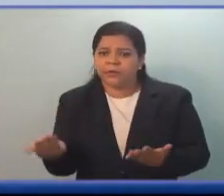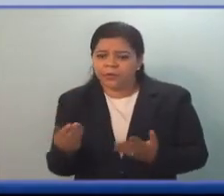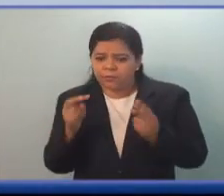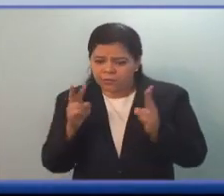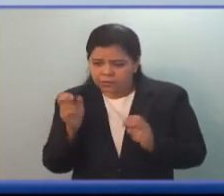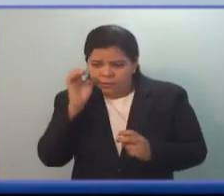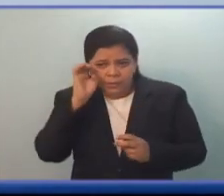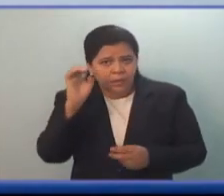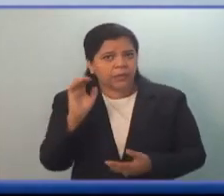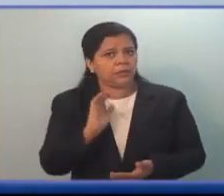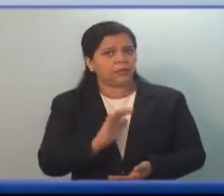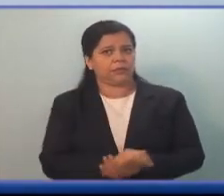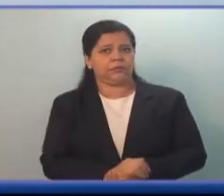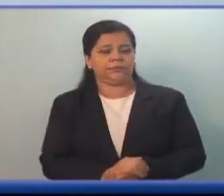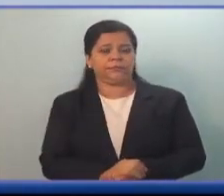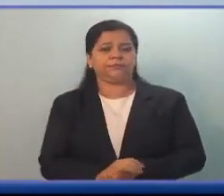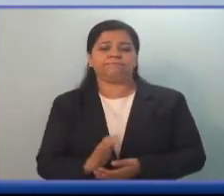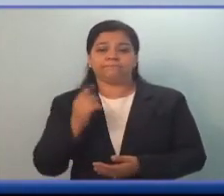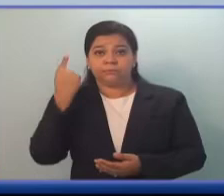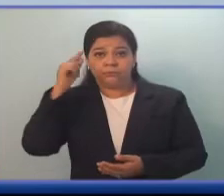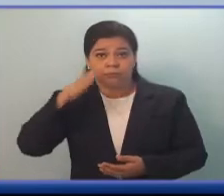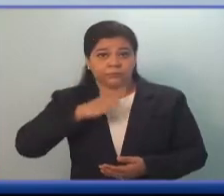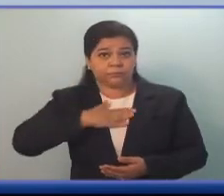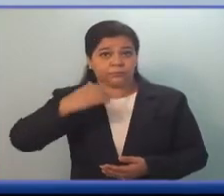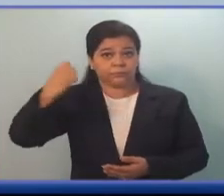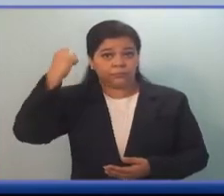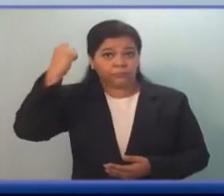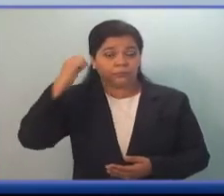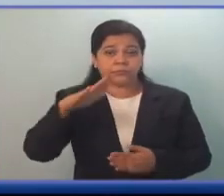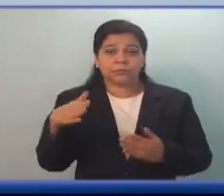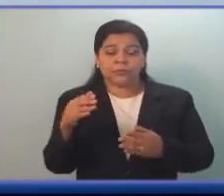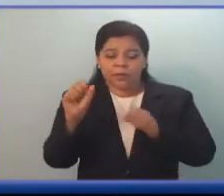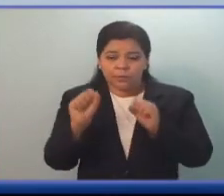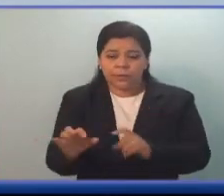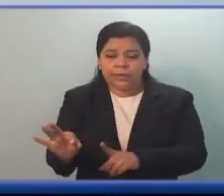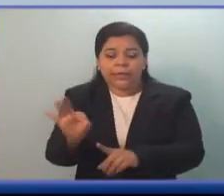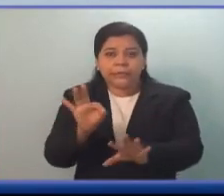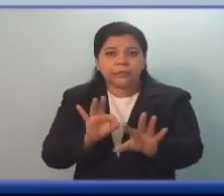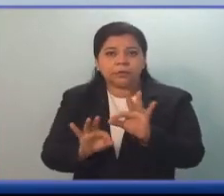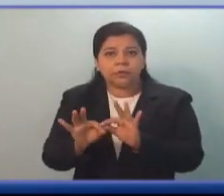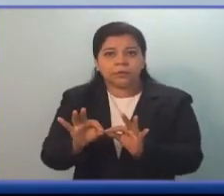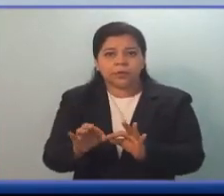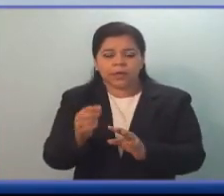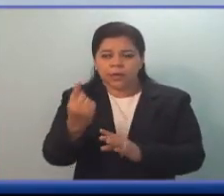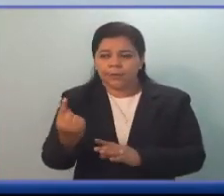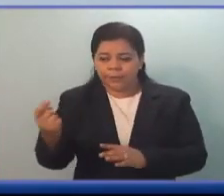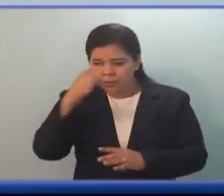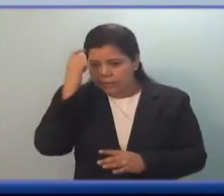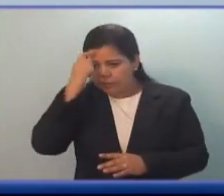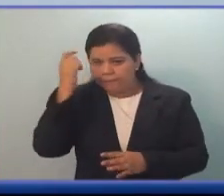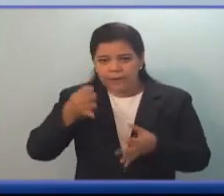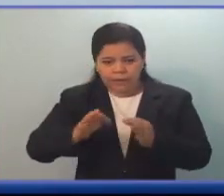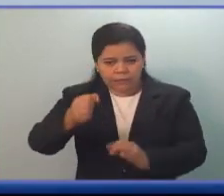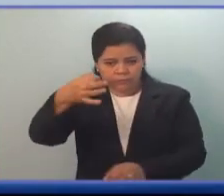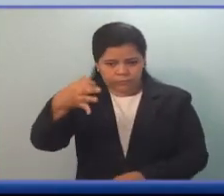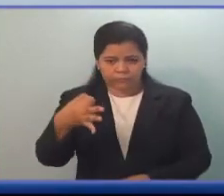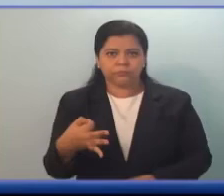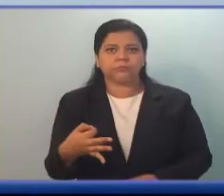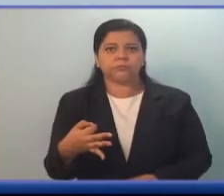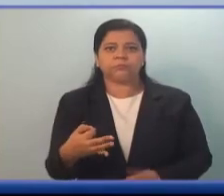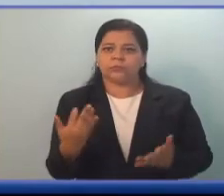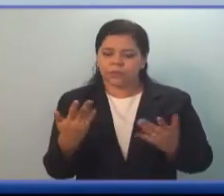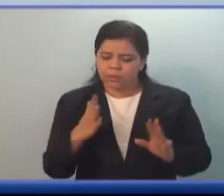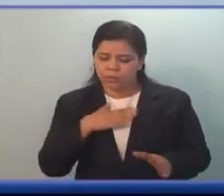ética. Y por eso para mí es importante la escogitación del personal. Y acá tiene que